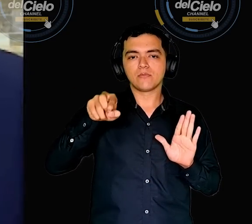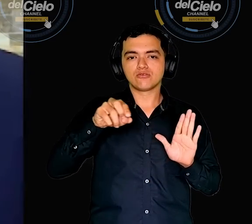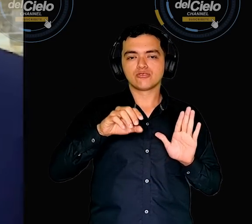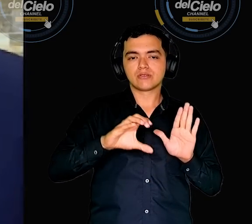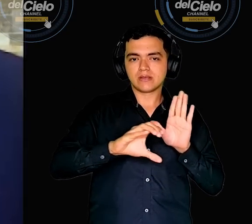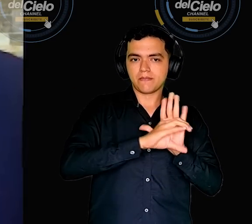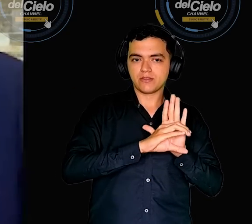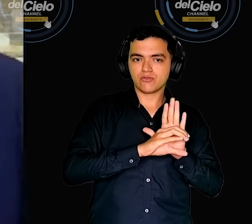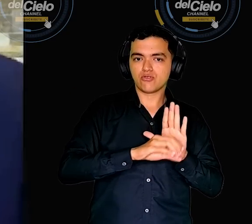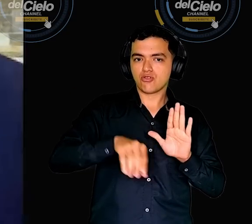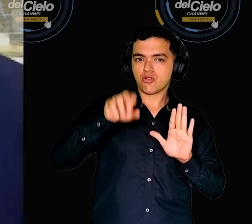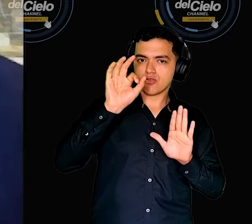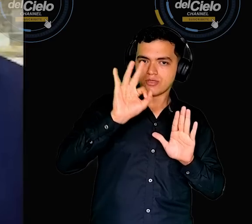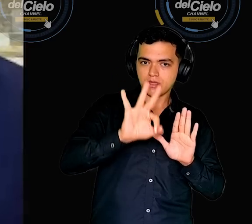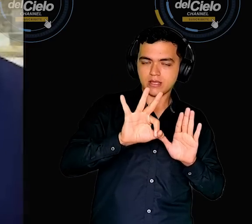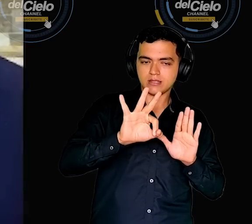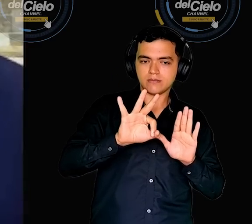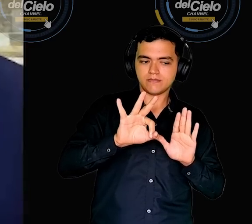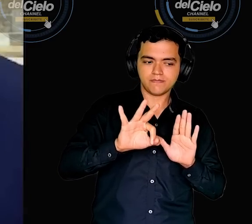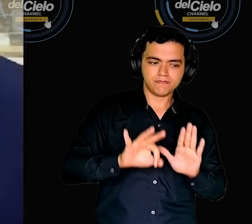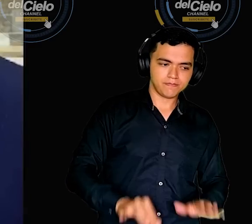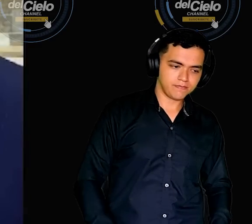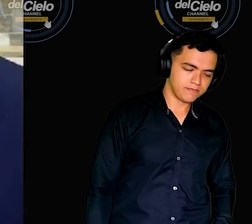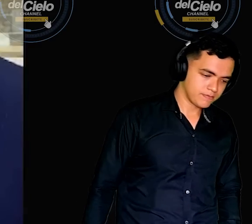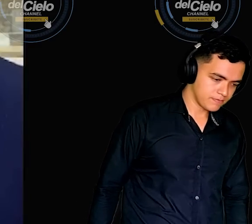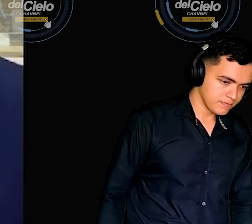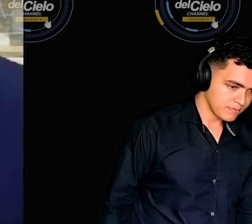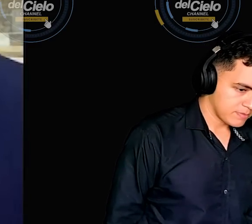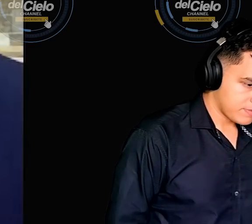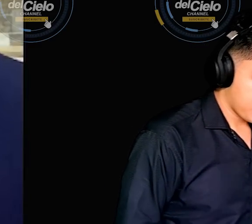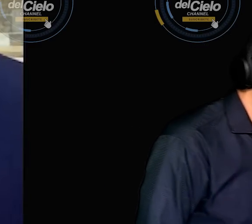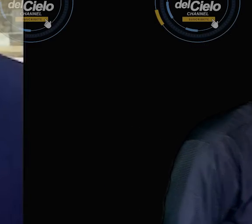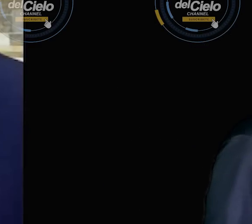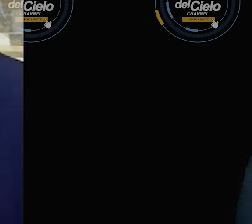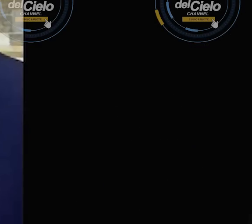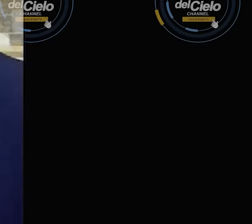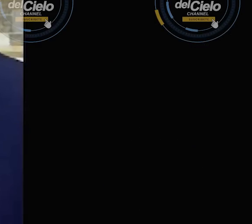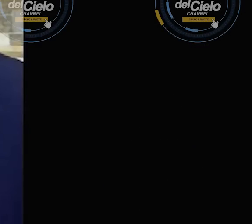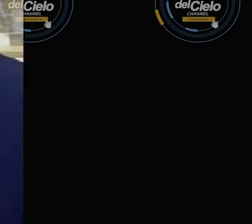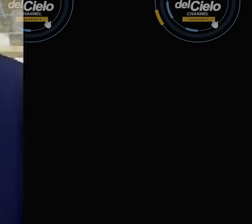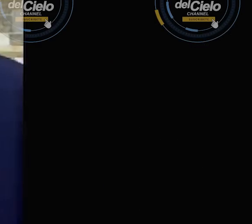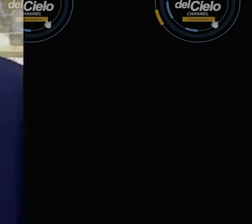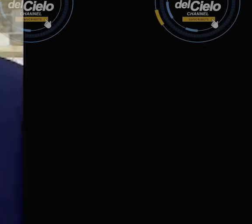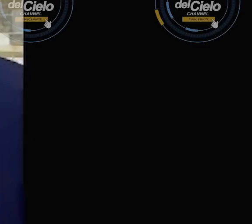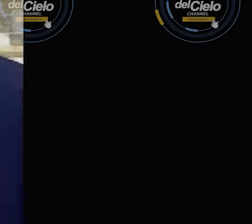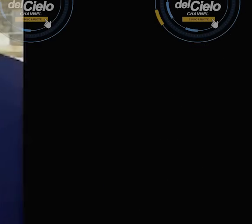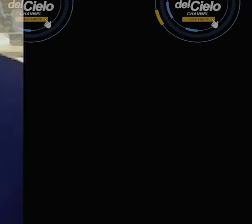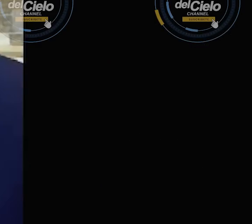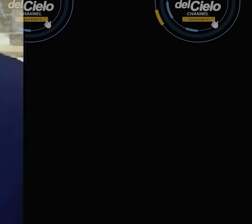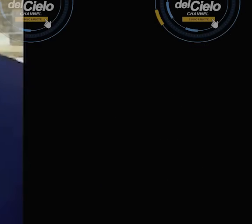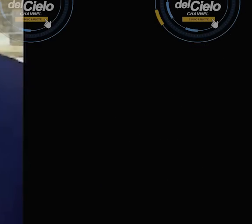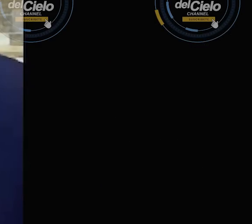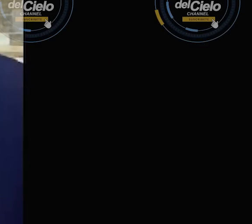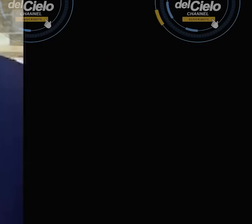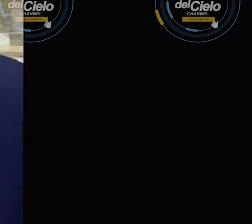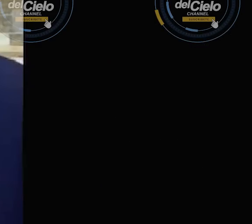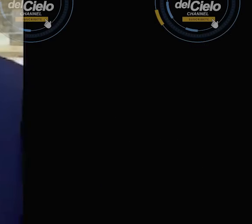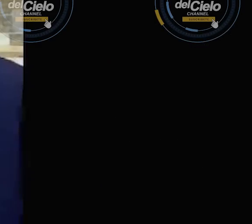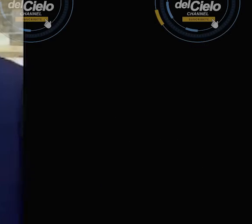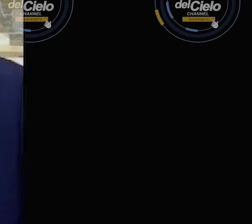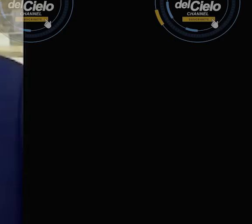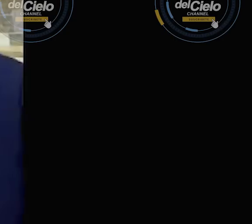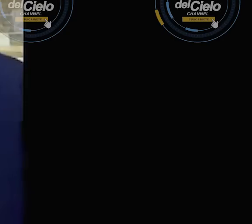sí, si alguna cosita puedo yo aportar, con mucho gusto. Yo quiero saber si me están escuchando bien